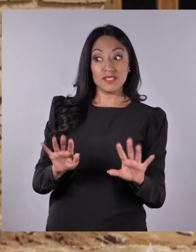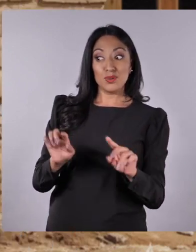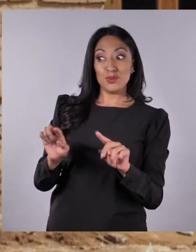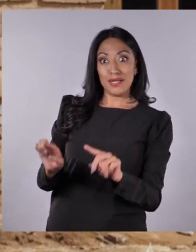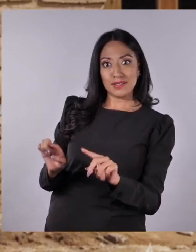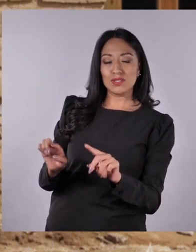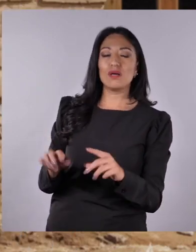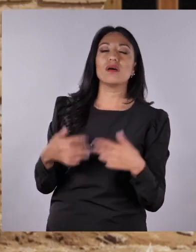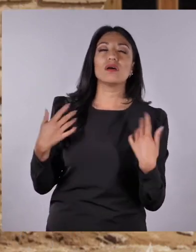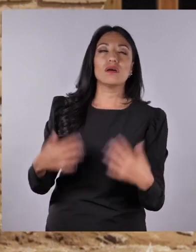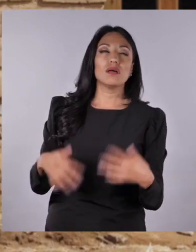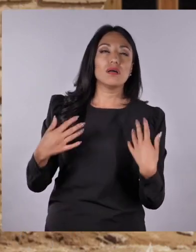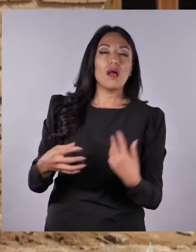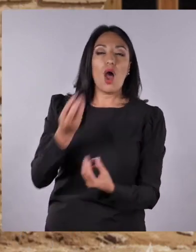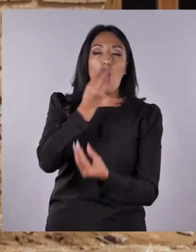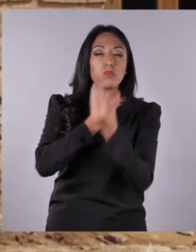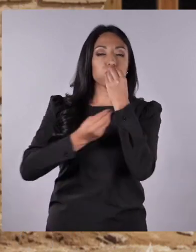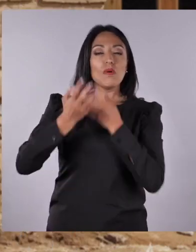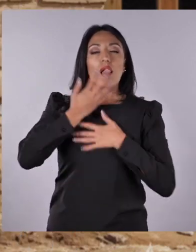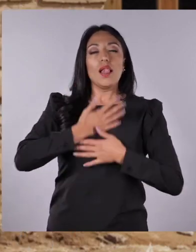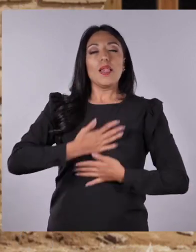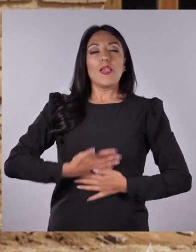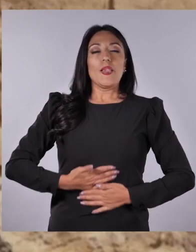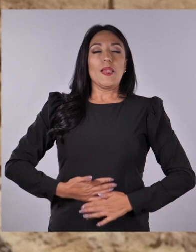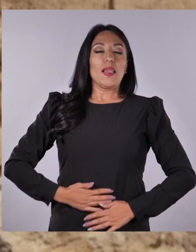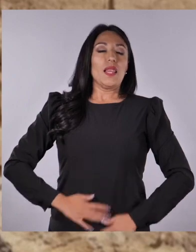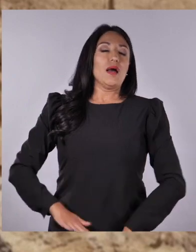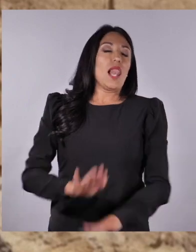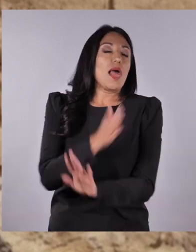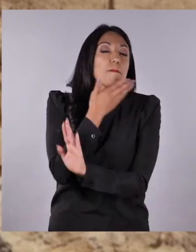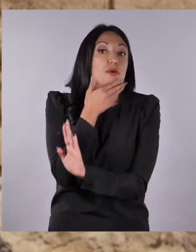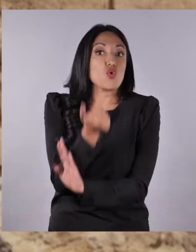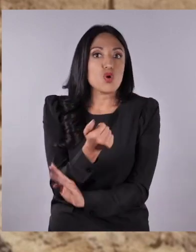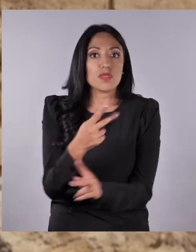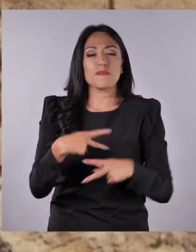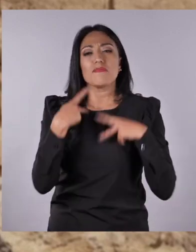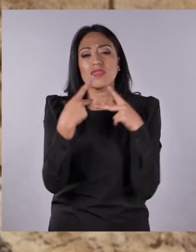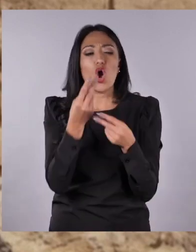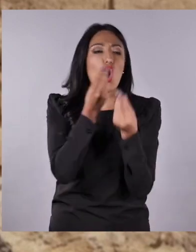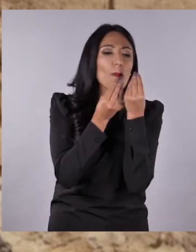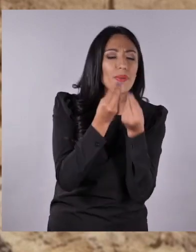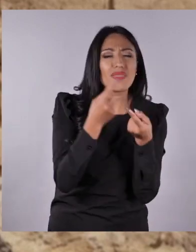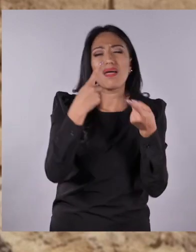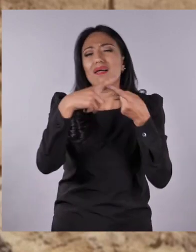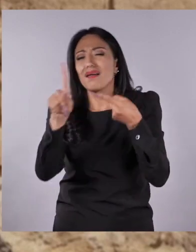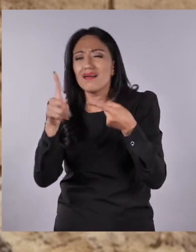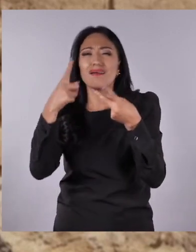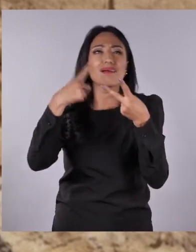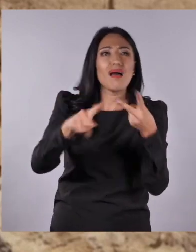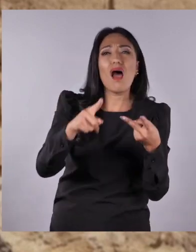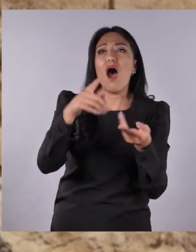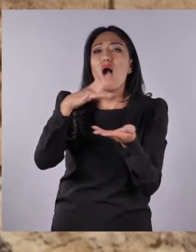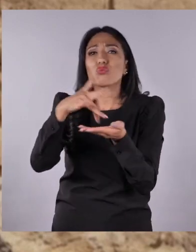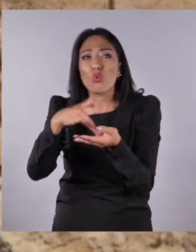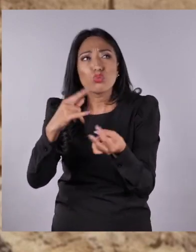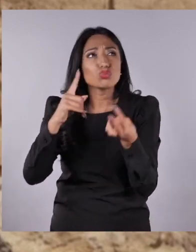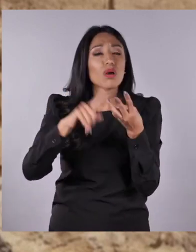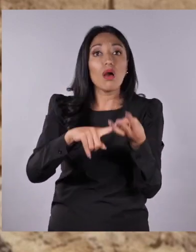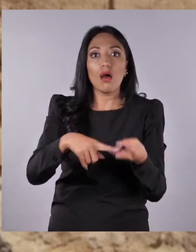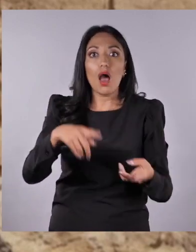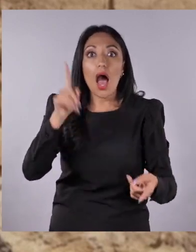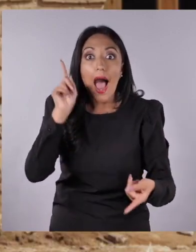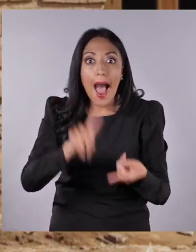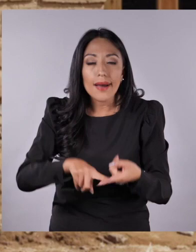Esa fue una de las mejores comidas de mi vida. Habían granos, cereales, arrocito y